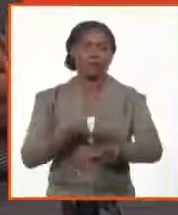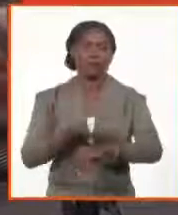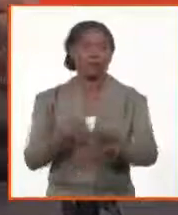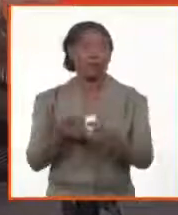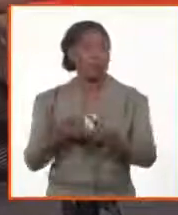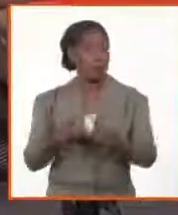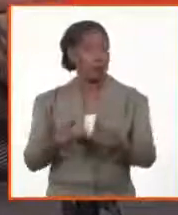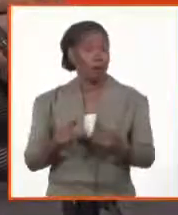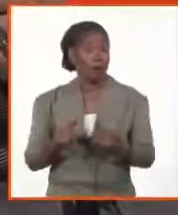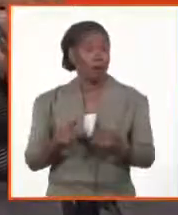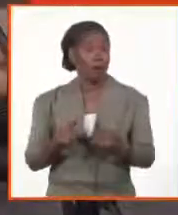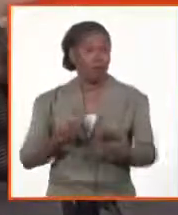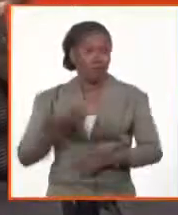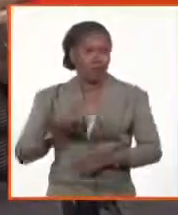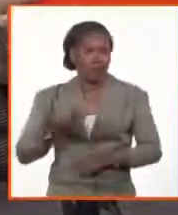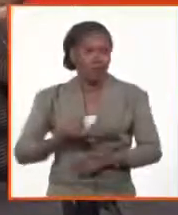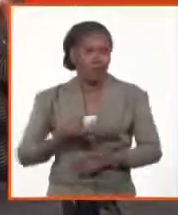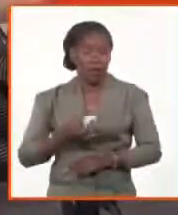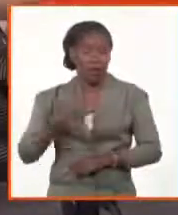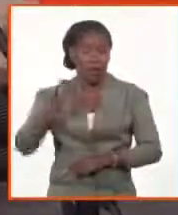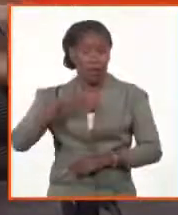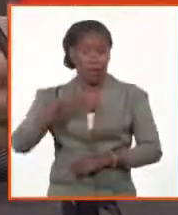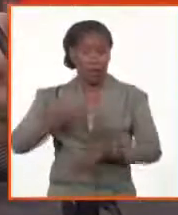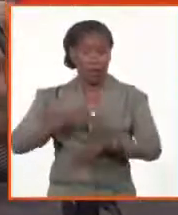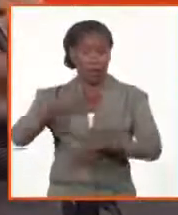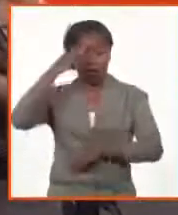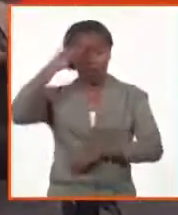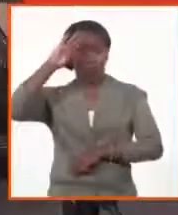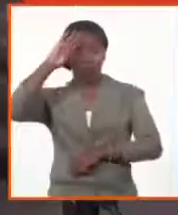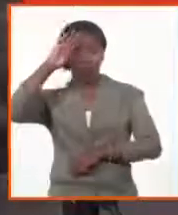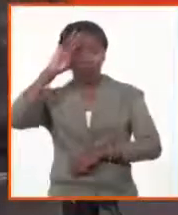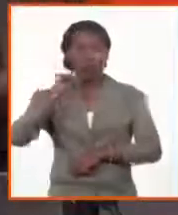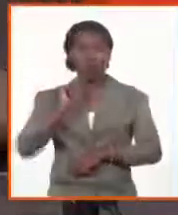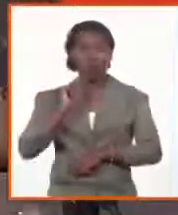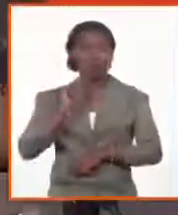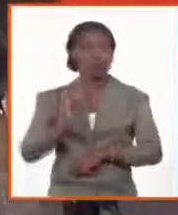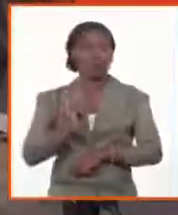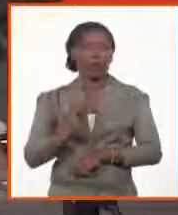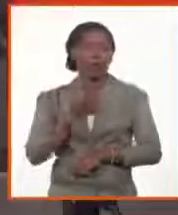pero tampoco es tan tan así